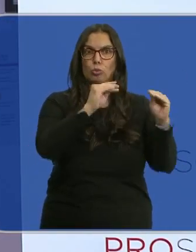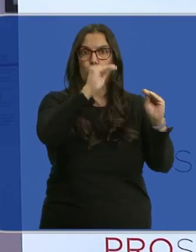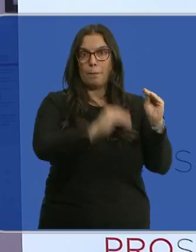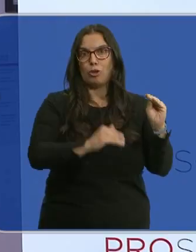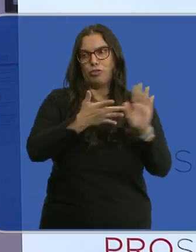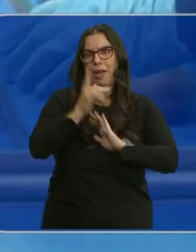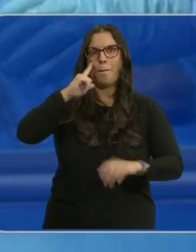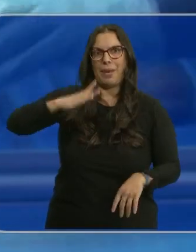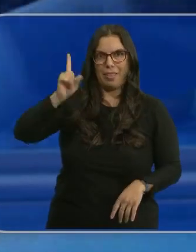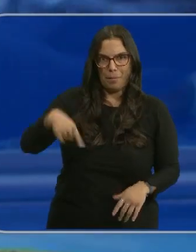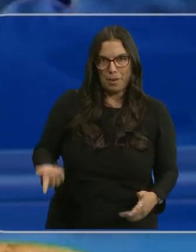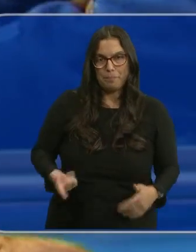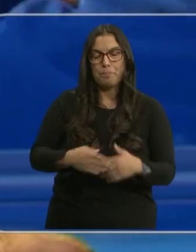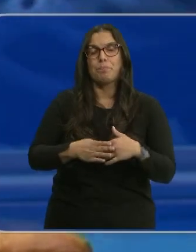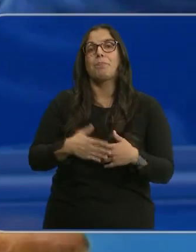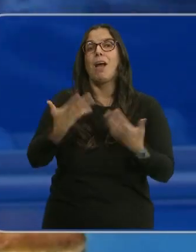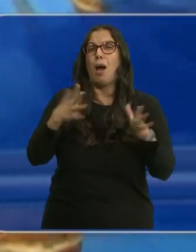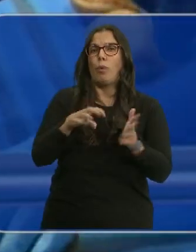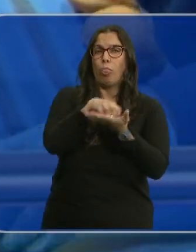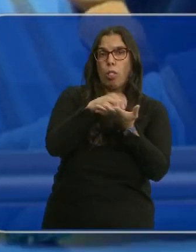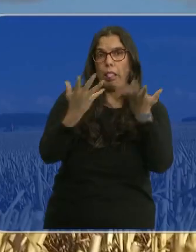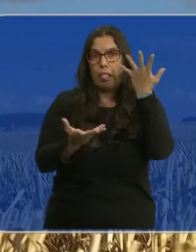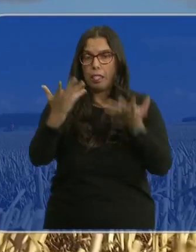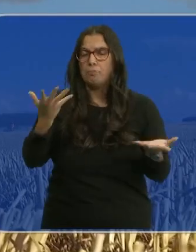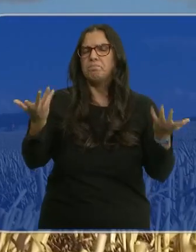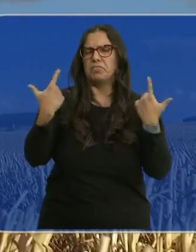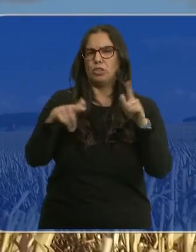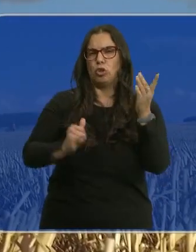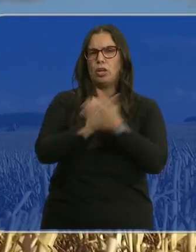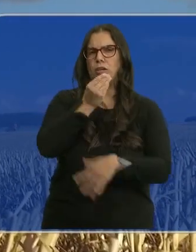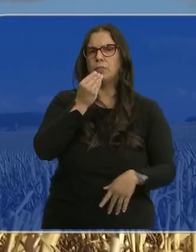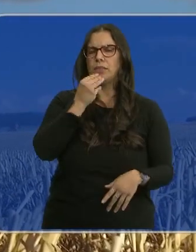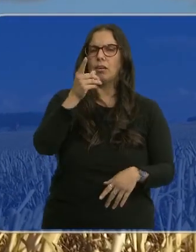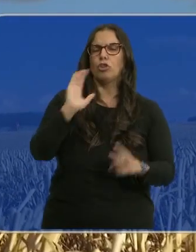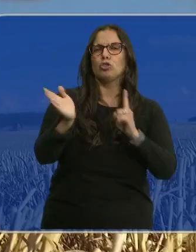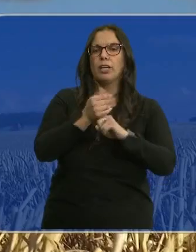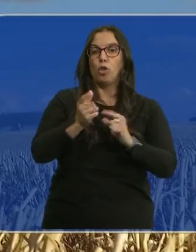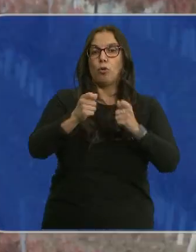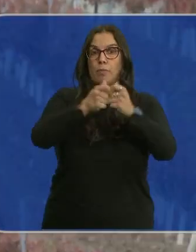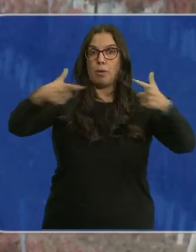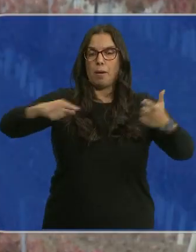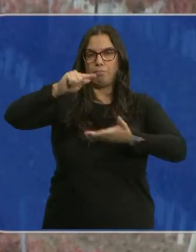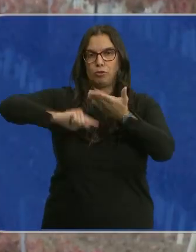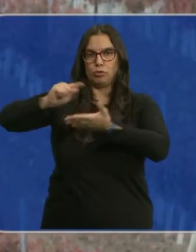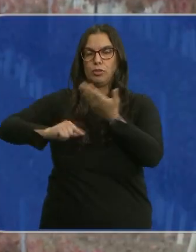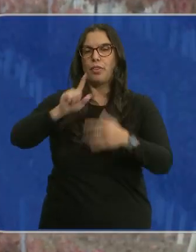es una amenaza que tenemos ahí. A pesar de la incertidumbre, el sector agroalimentario ha conseguido incrementar el empleo